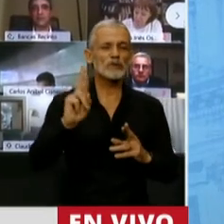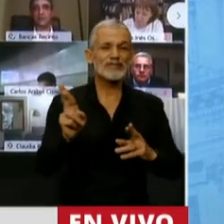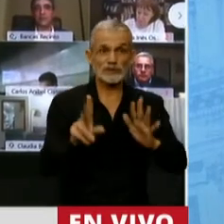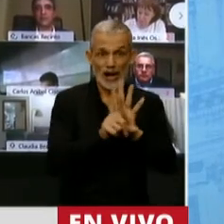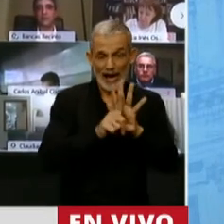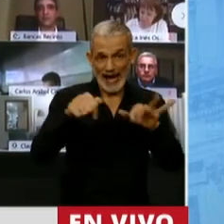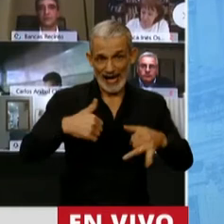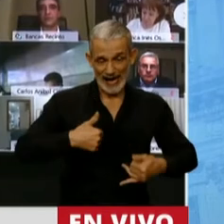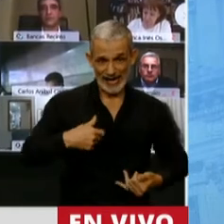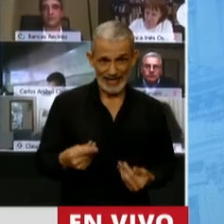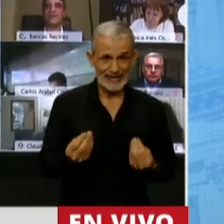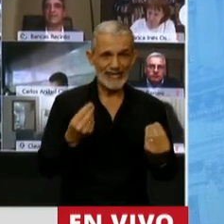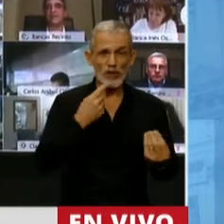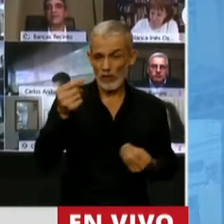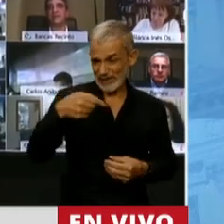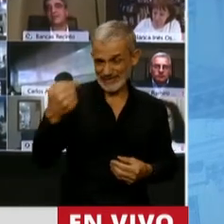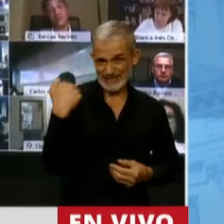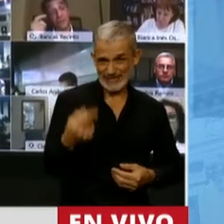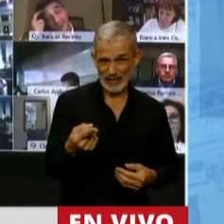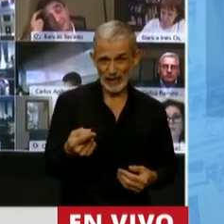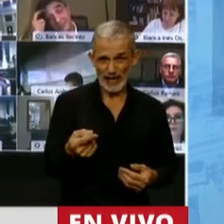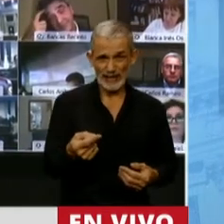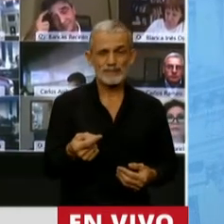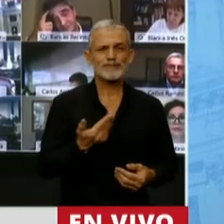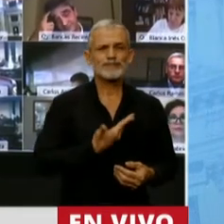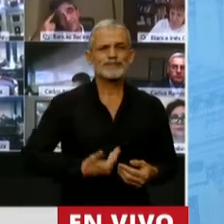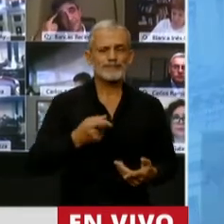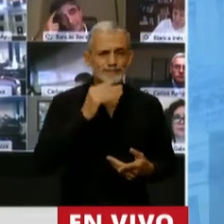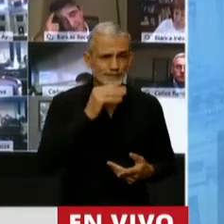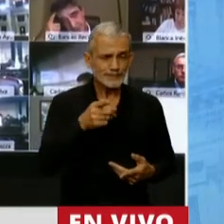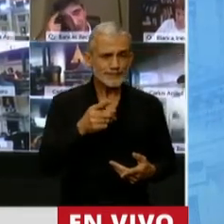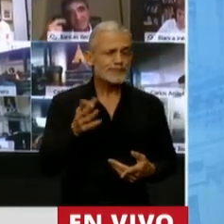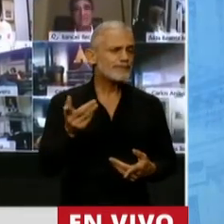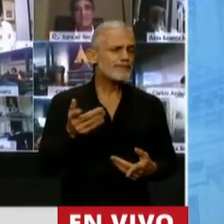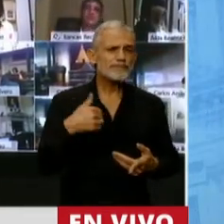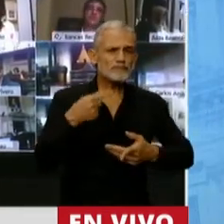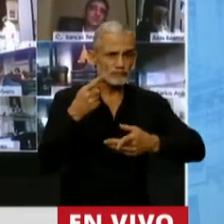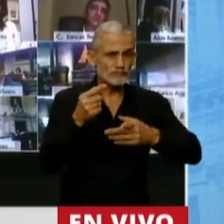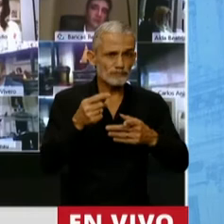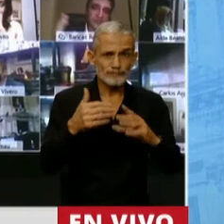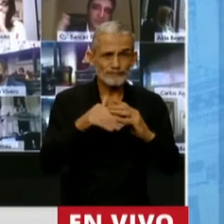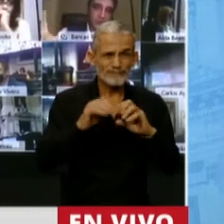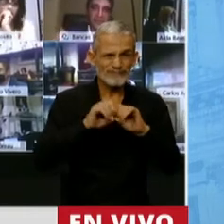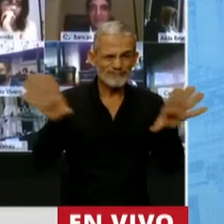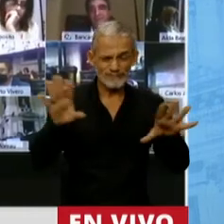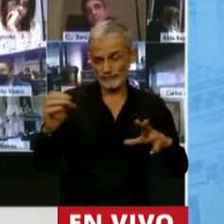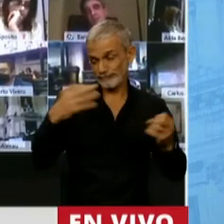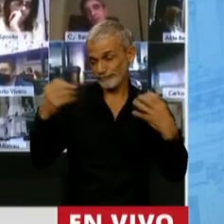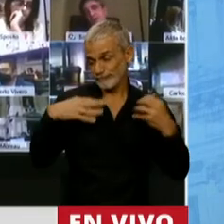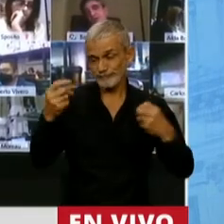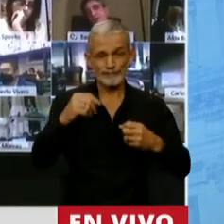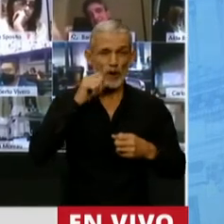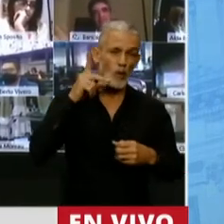legal en la Argentina. Lo digo porque esta semana, señor Presidente, he recibido, no sé si ustedes también, una avalancha de